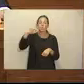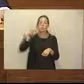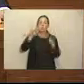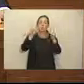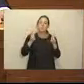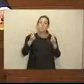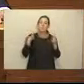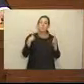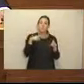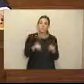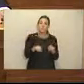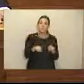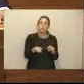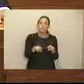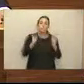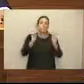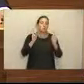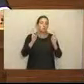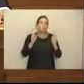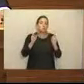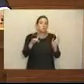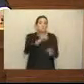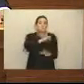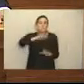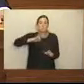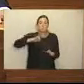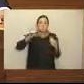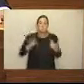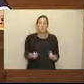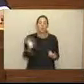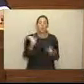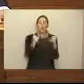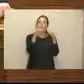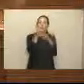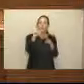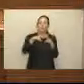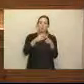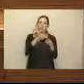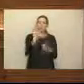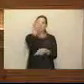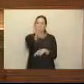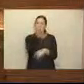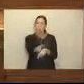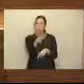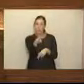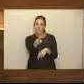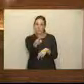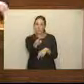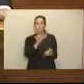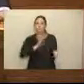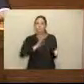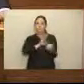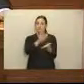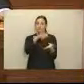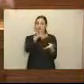única actuación es en términos personales, en términos de partido, expulsar a la persona indiciariamente que ha cometido